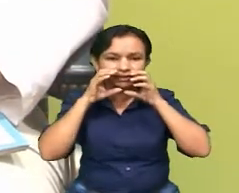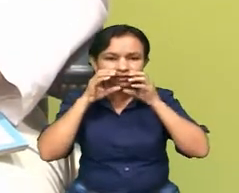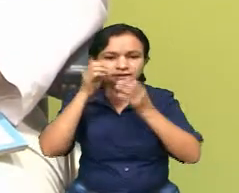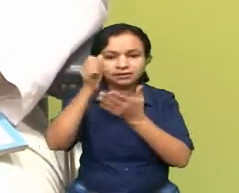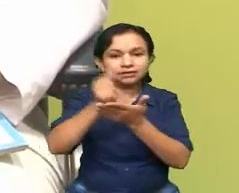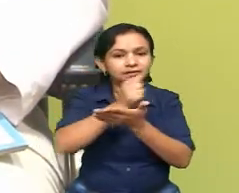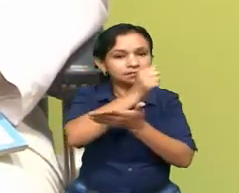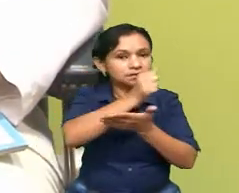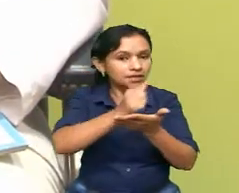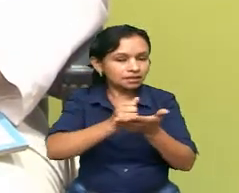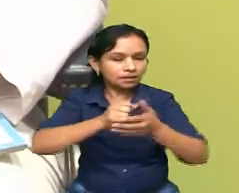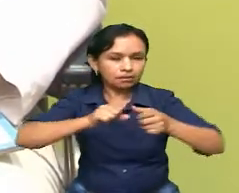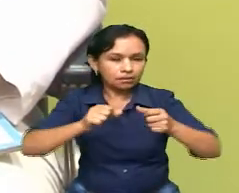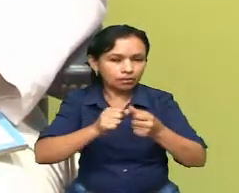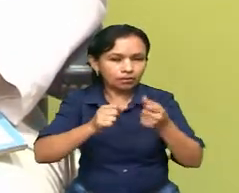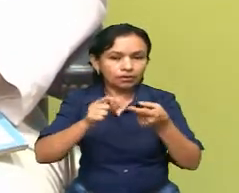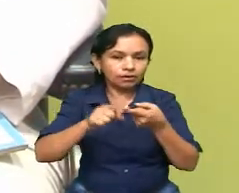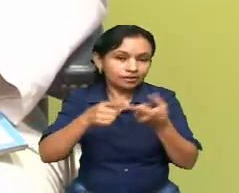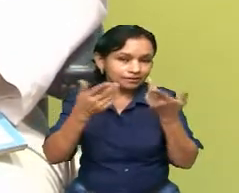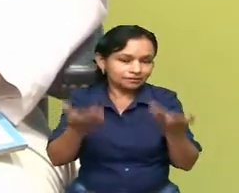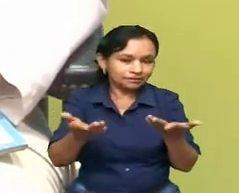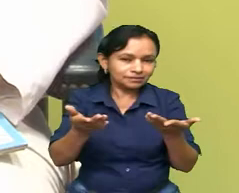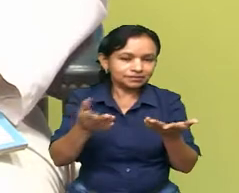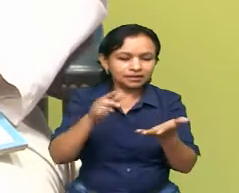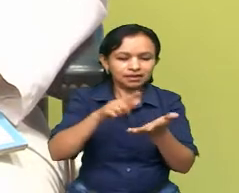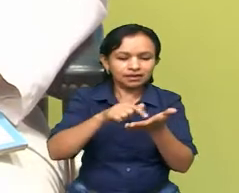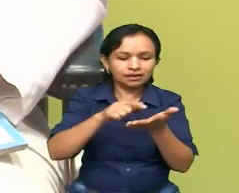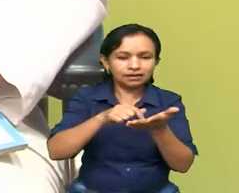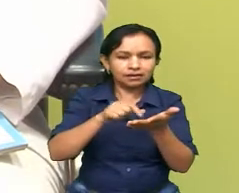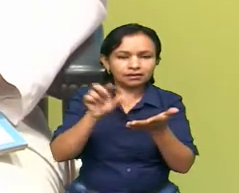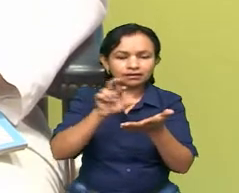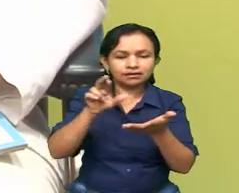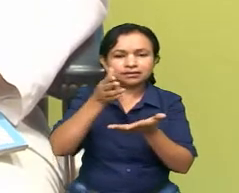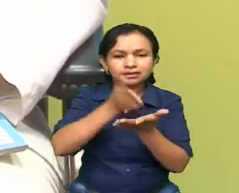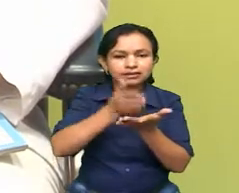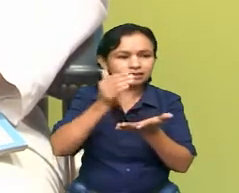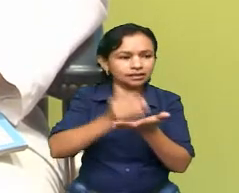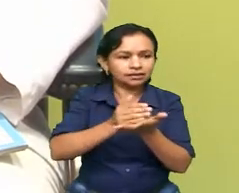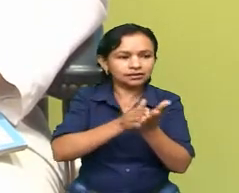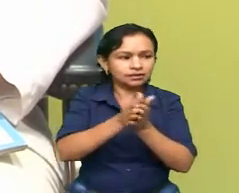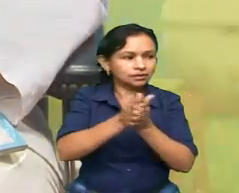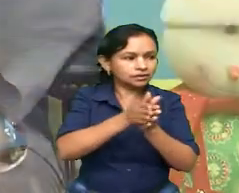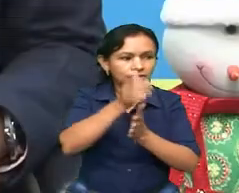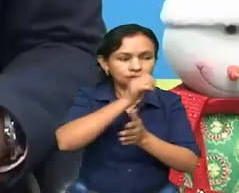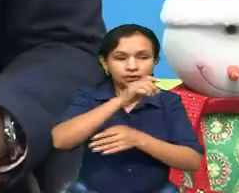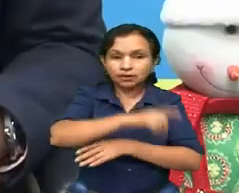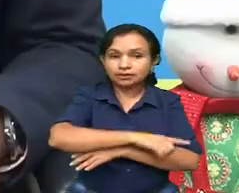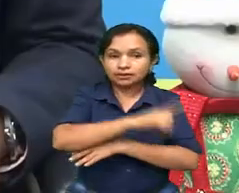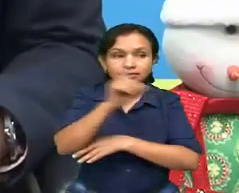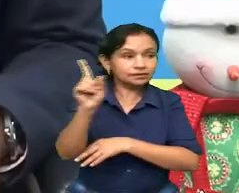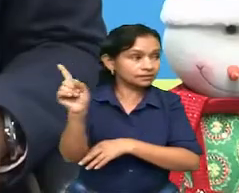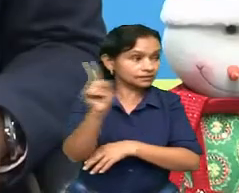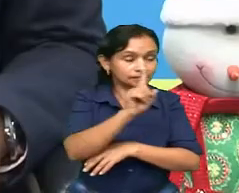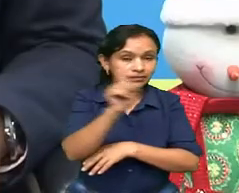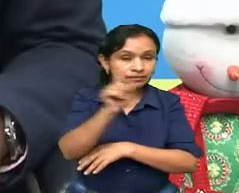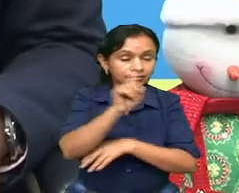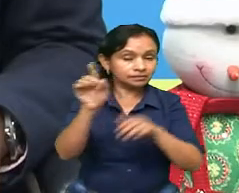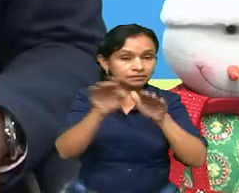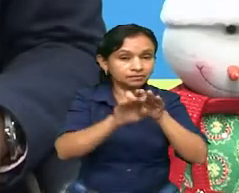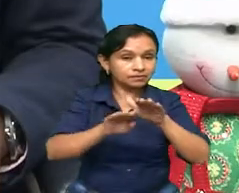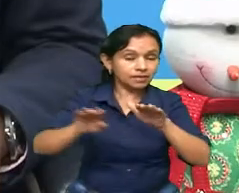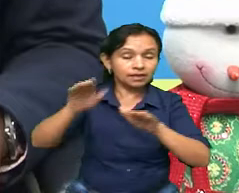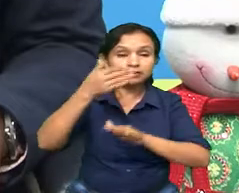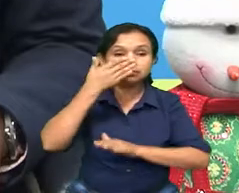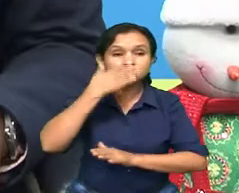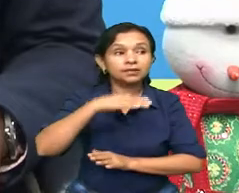pollo frito. Antes comíamos tal vez gallo pinto, queso, el pinolillo, la avena, hoy en día no. Entonces hay más malos